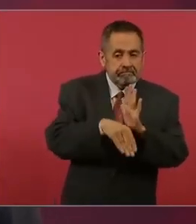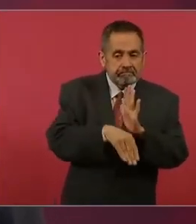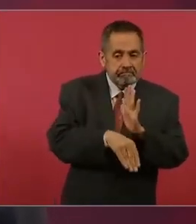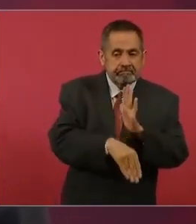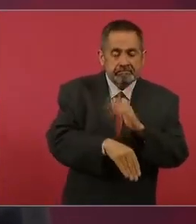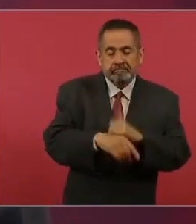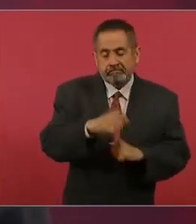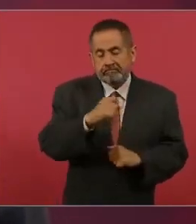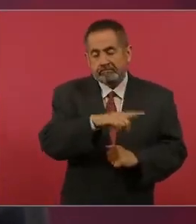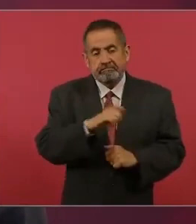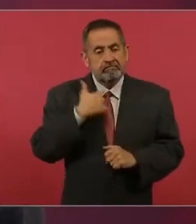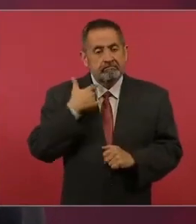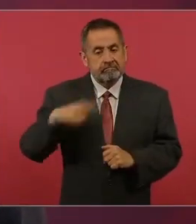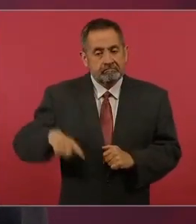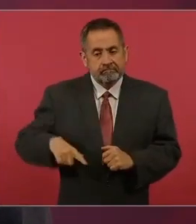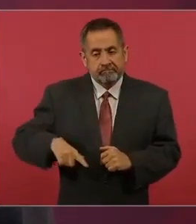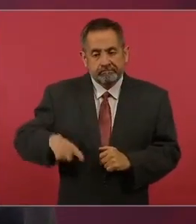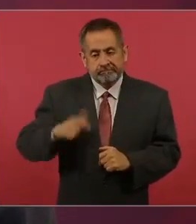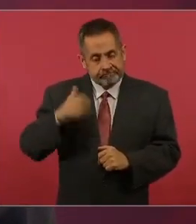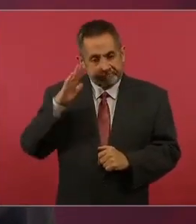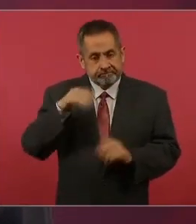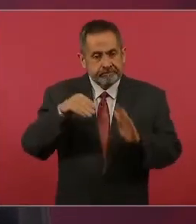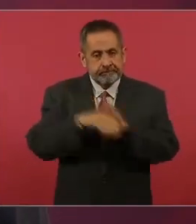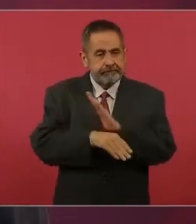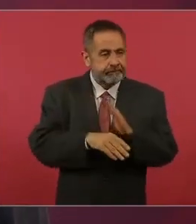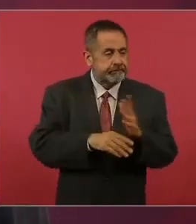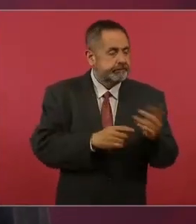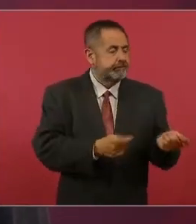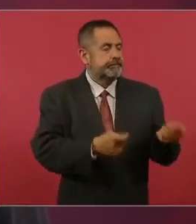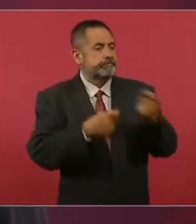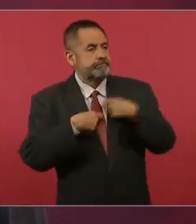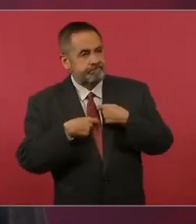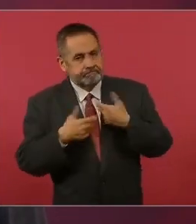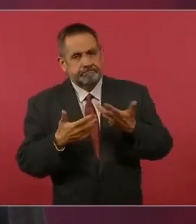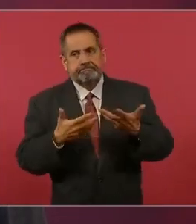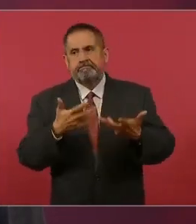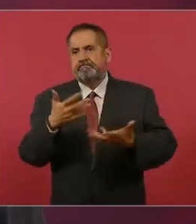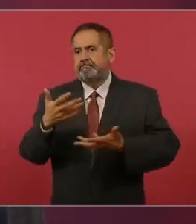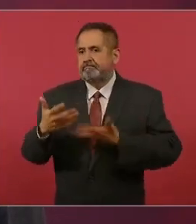petróleo. Fue lo que nos dejaron de herencia.